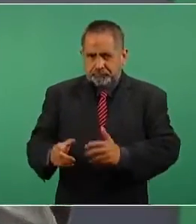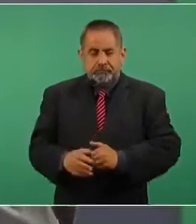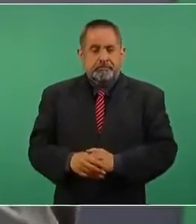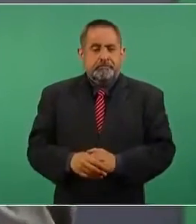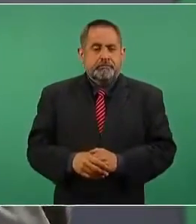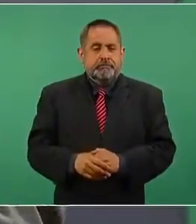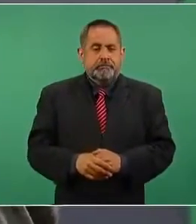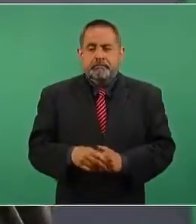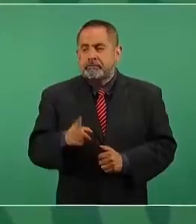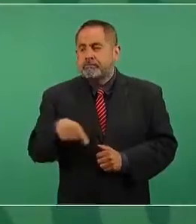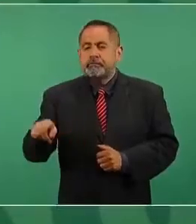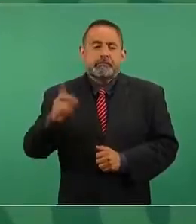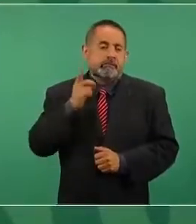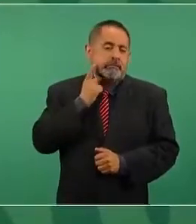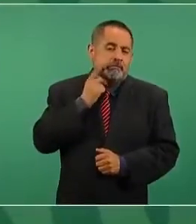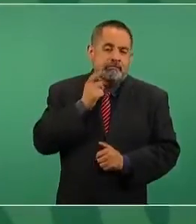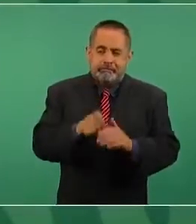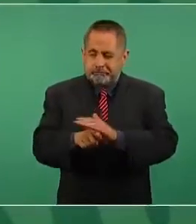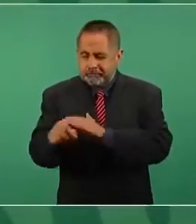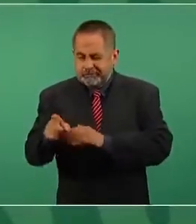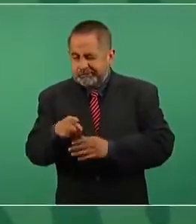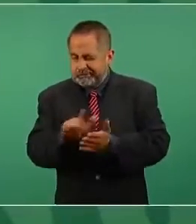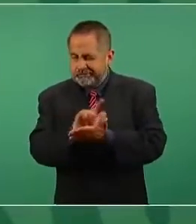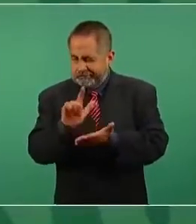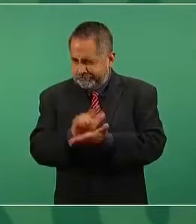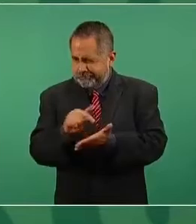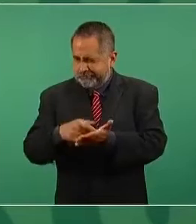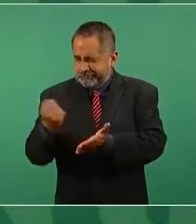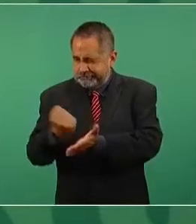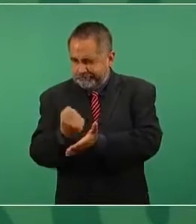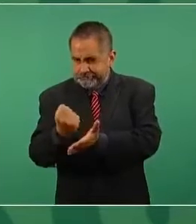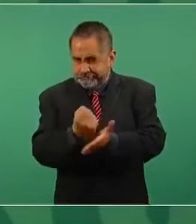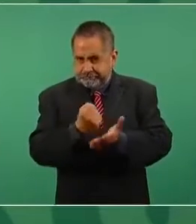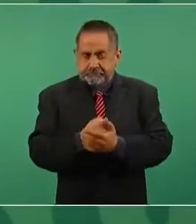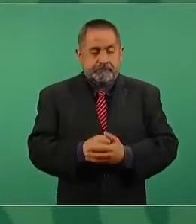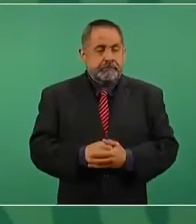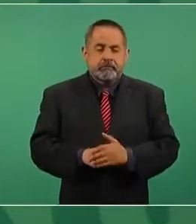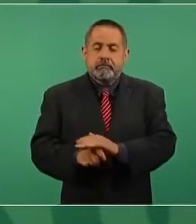y legisladores para que aprobaran la reforma energética.